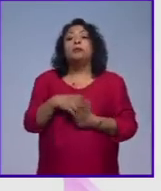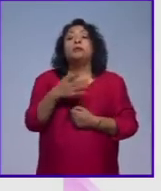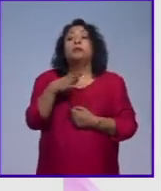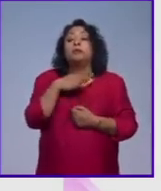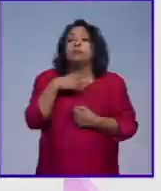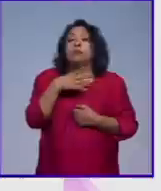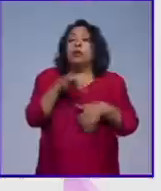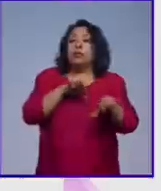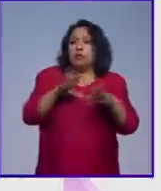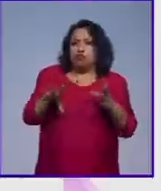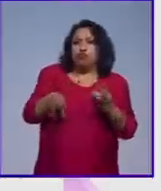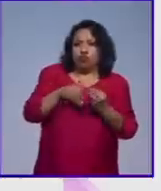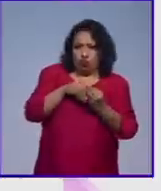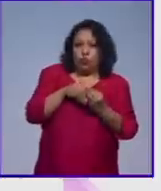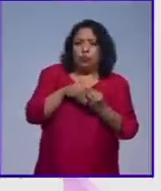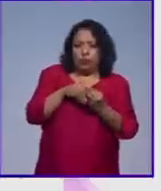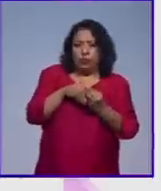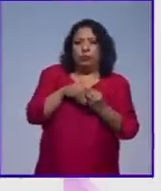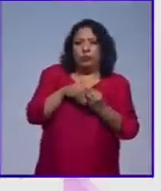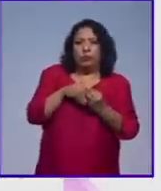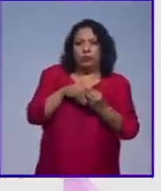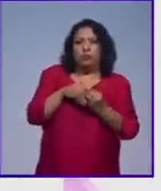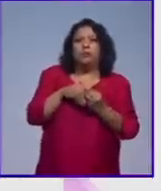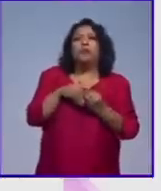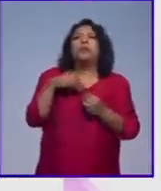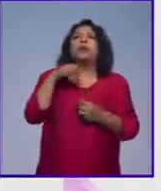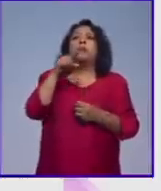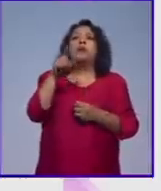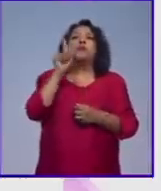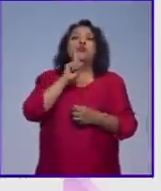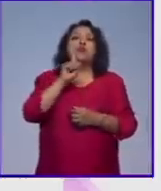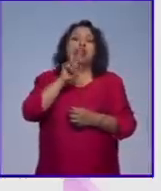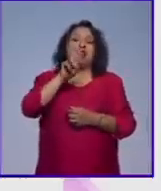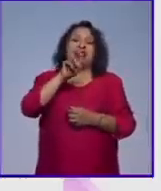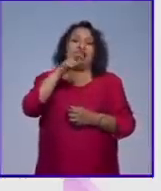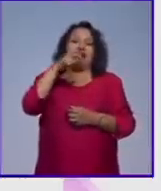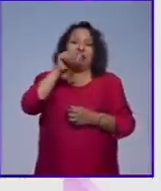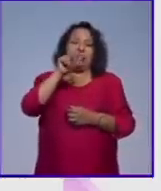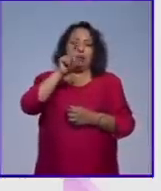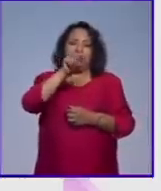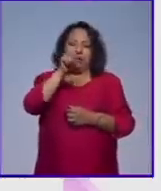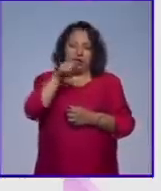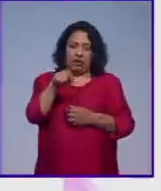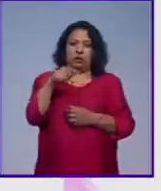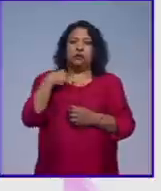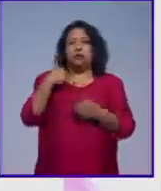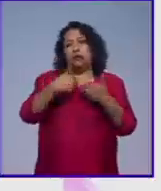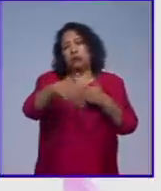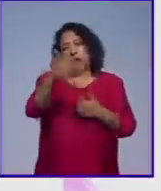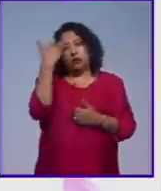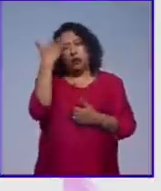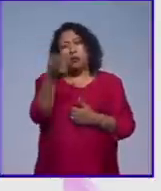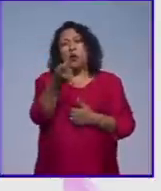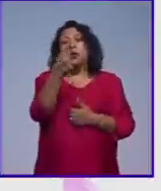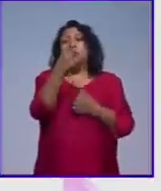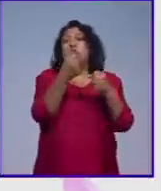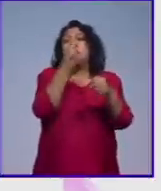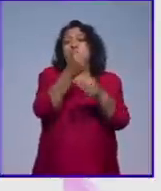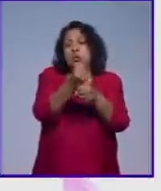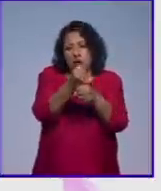estuvimos trabajando juntas también con Regina Flores Ribot durante casi un